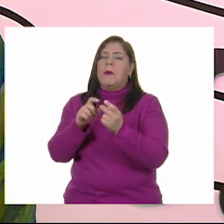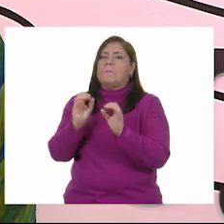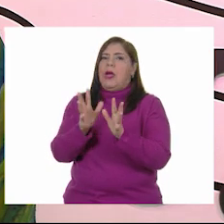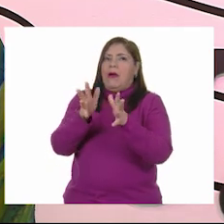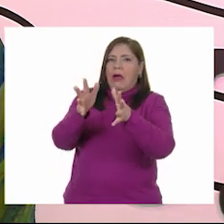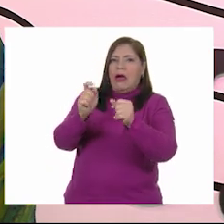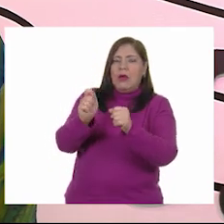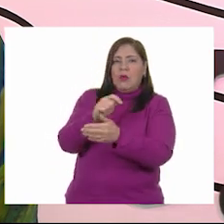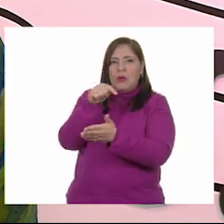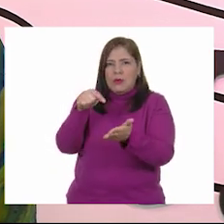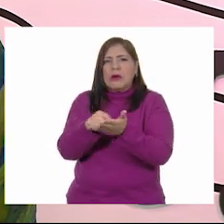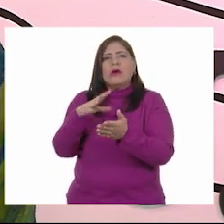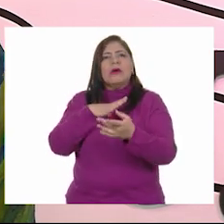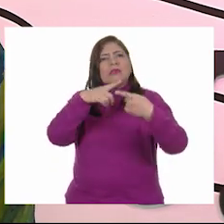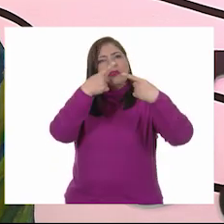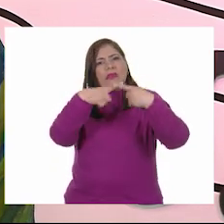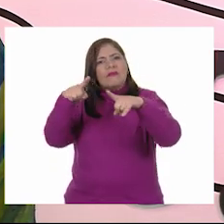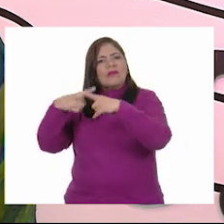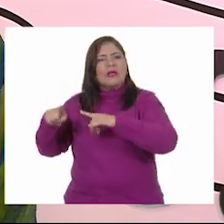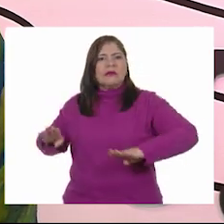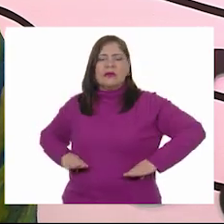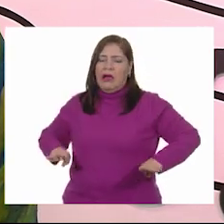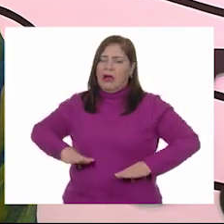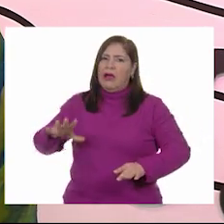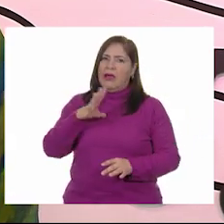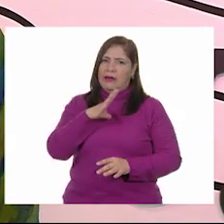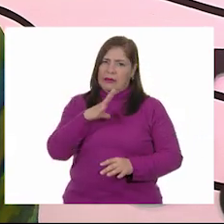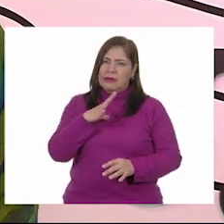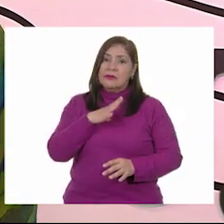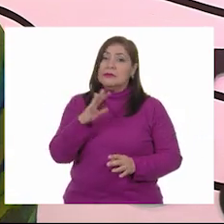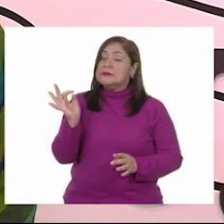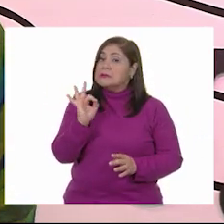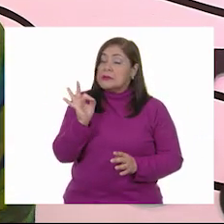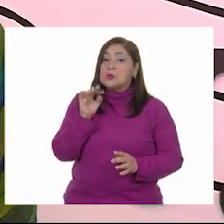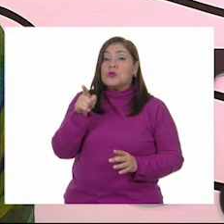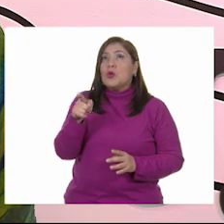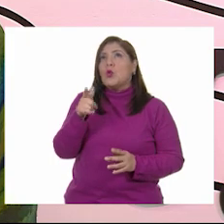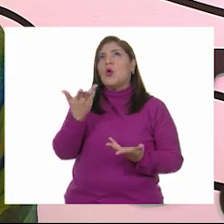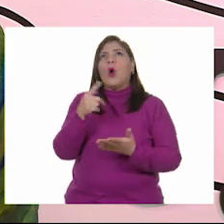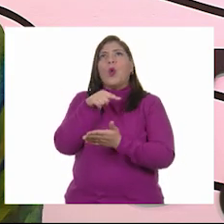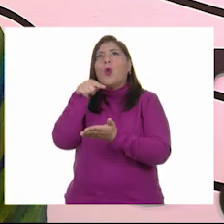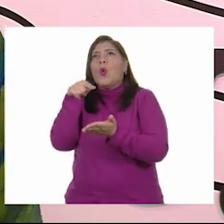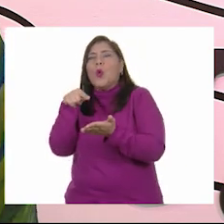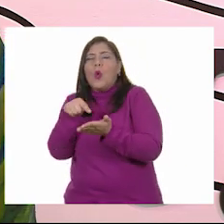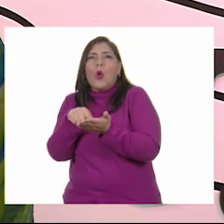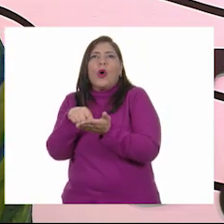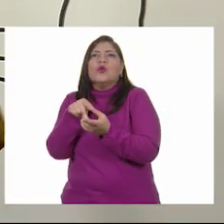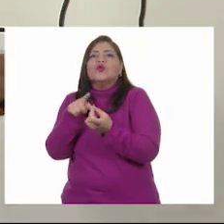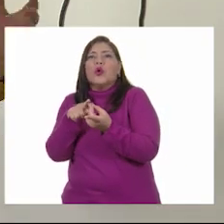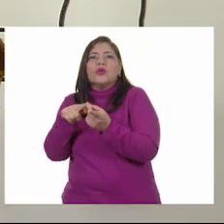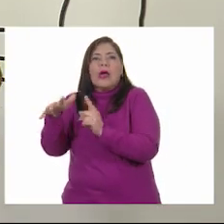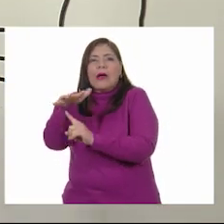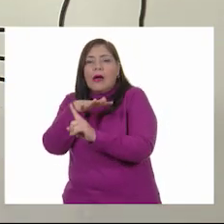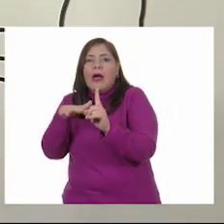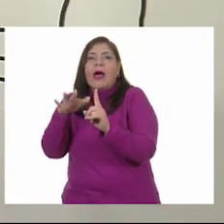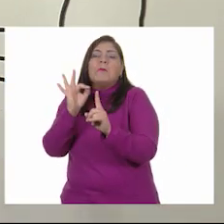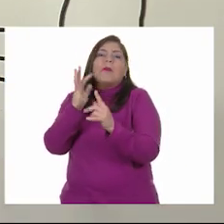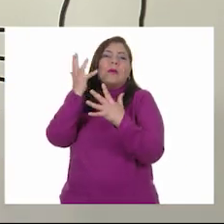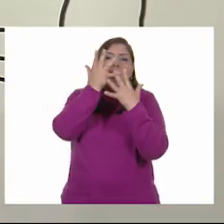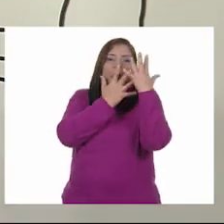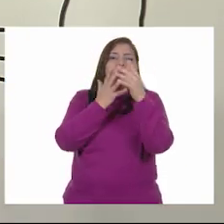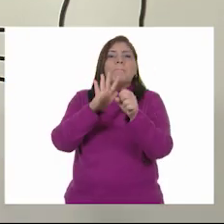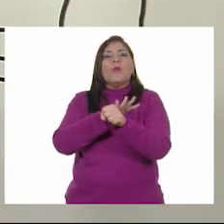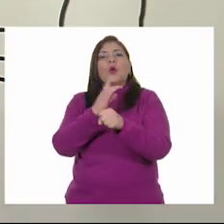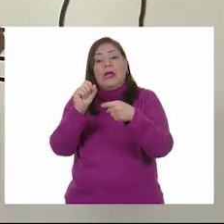los más antiguos, tienen muchas variantes. Entonces, si no dices de qué zona, se puede confundir. Tonana, ¿por qué